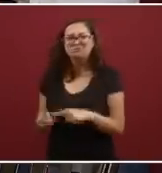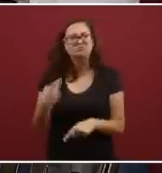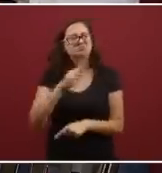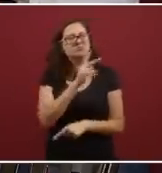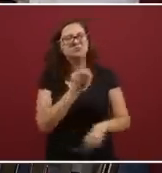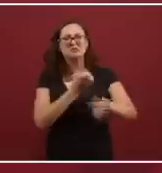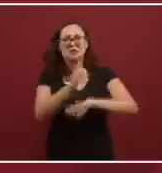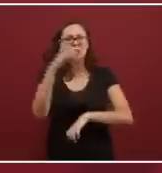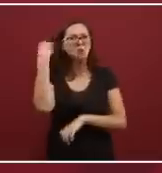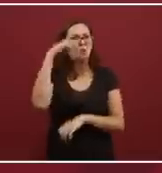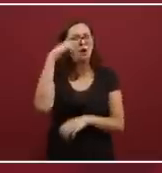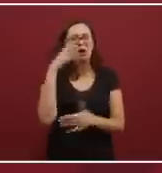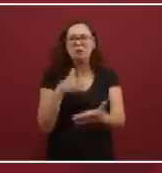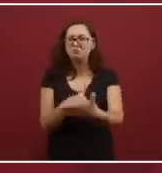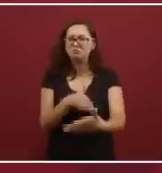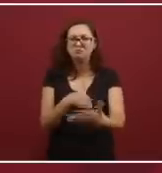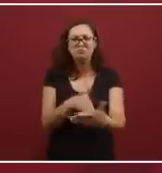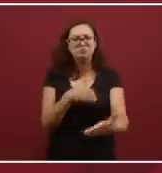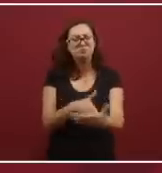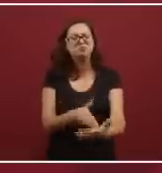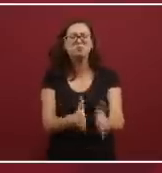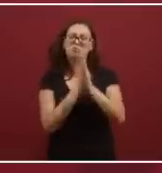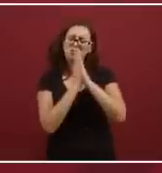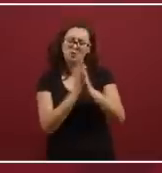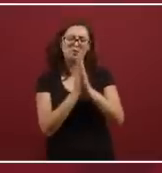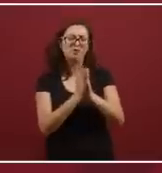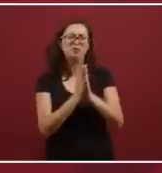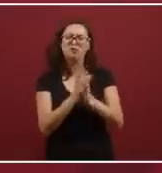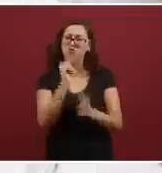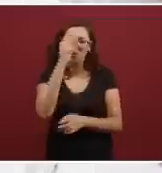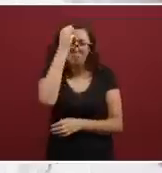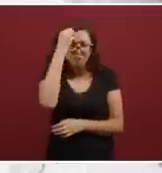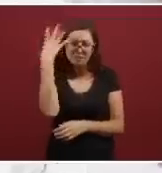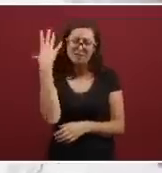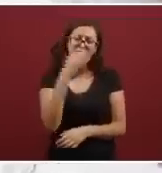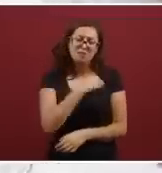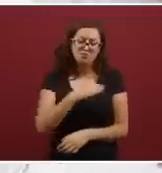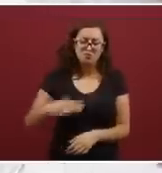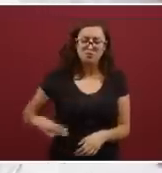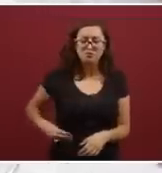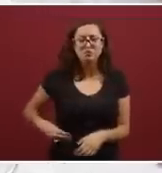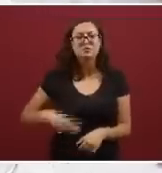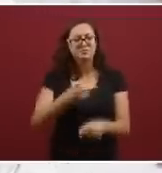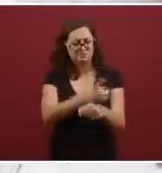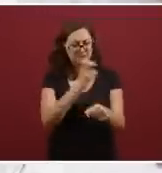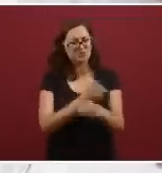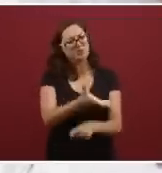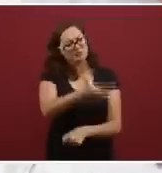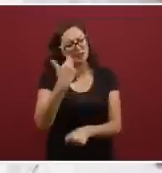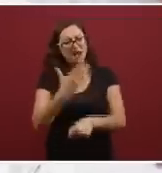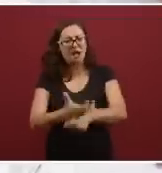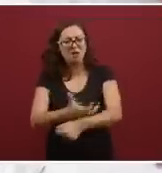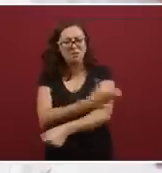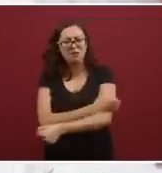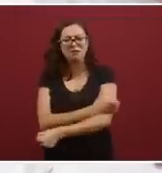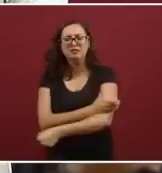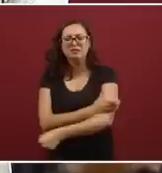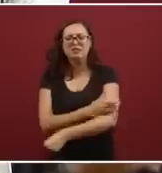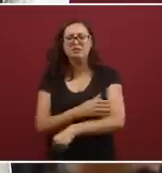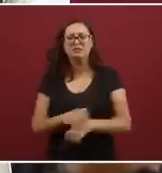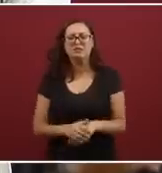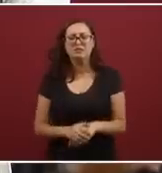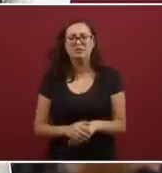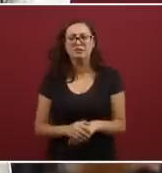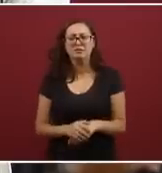apoyo y espero que no se olviden de mi municipio. Le externo una invitación para que nos acompañe. El término de la